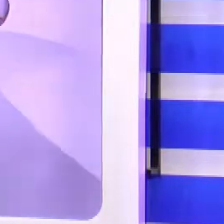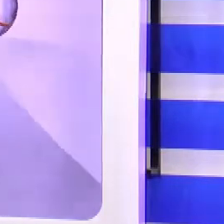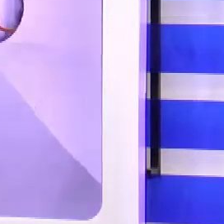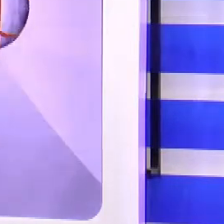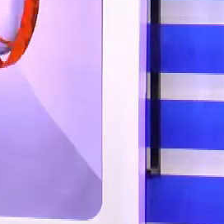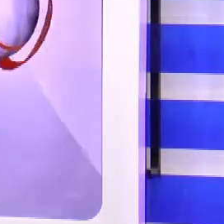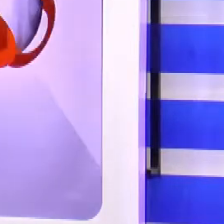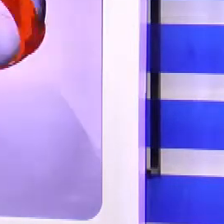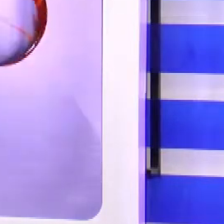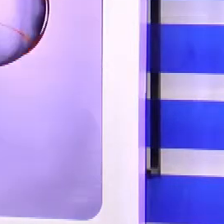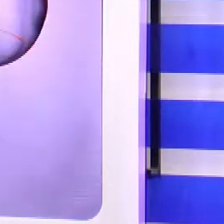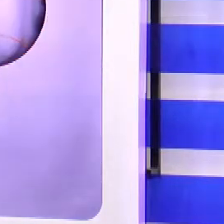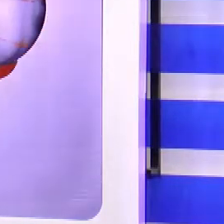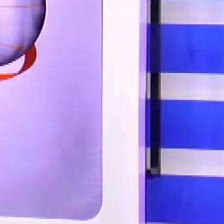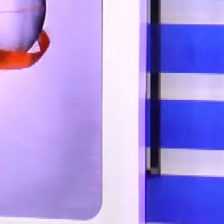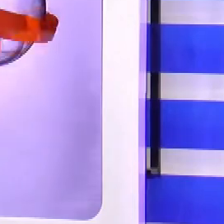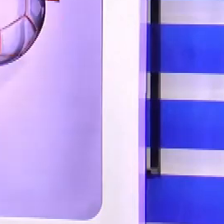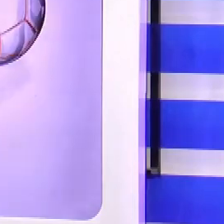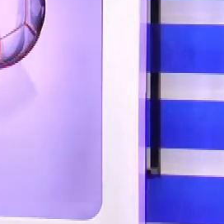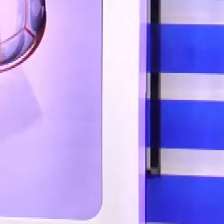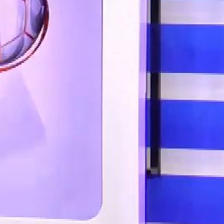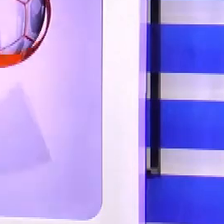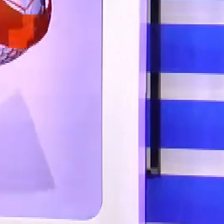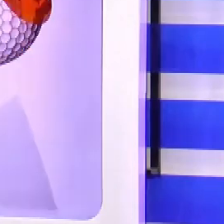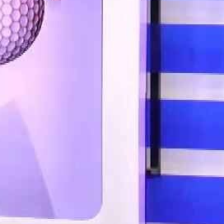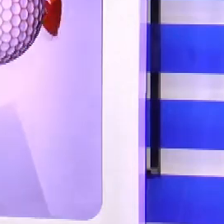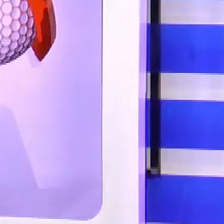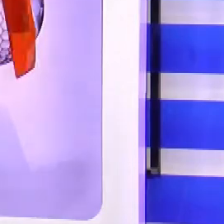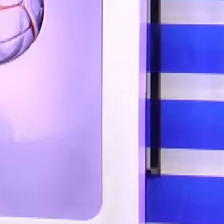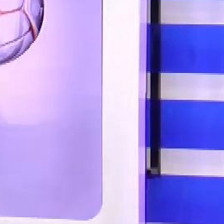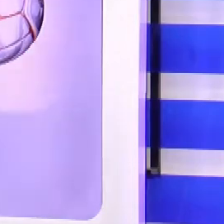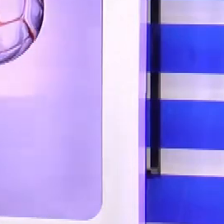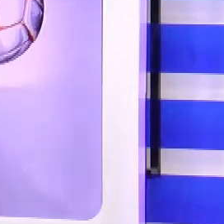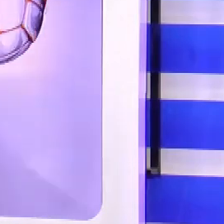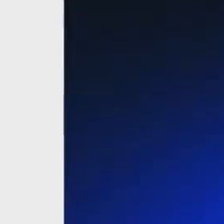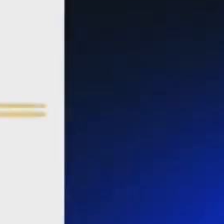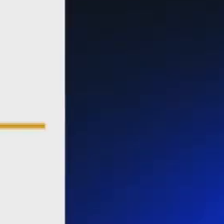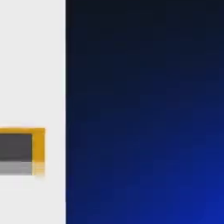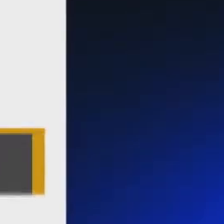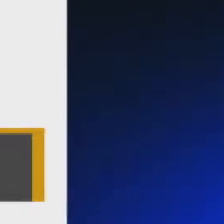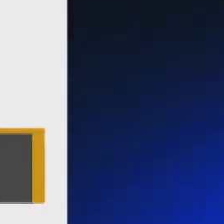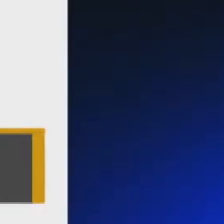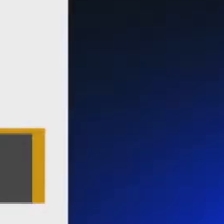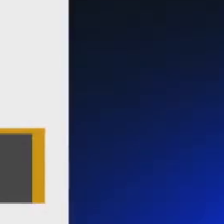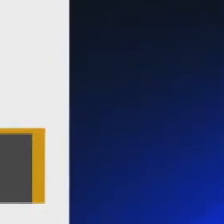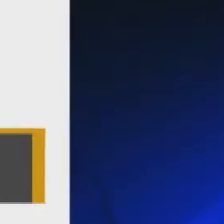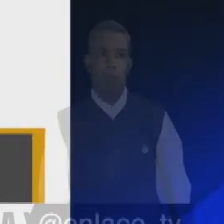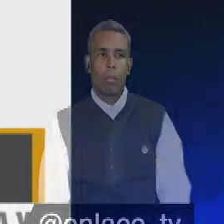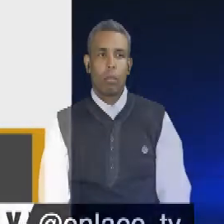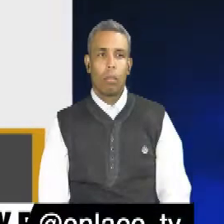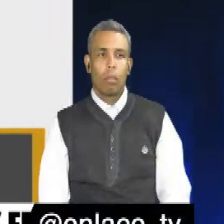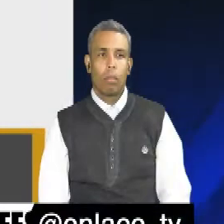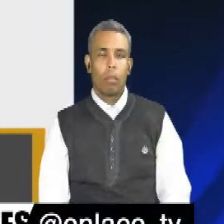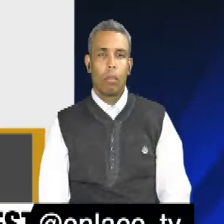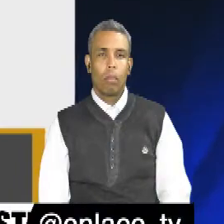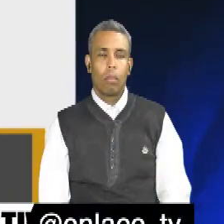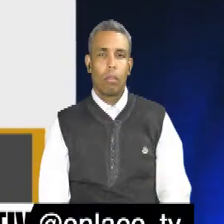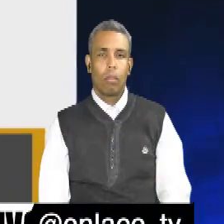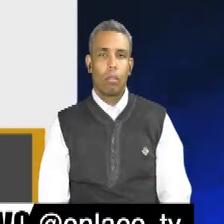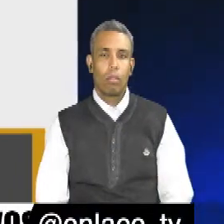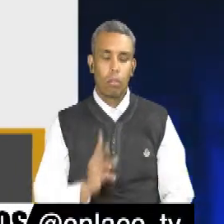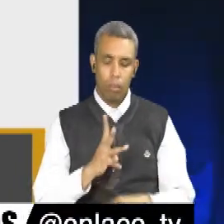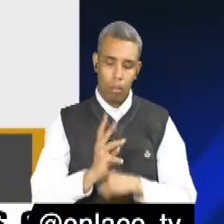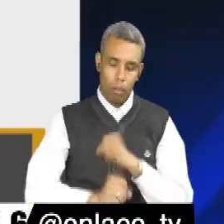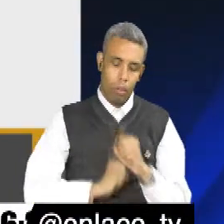se definirá en los próximos días luego de los exámenes que se le realizarán. Después de 3 años en el fútbol portugués, regresa a Colombia el